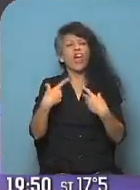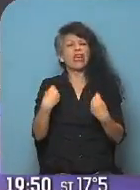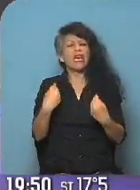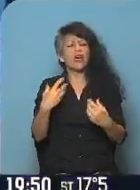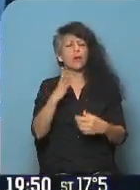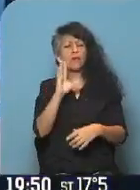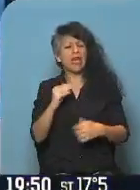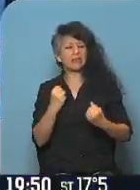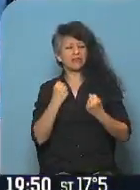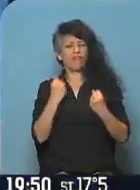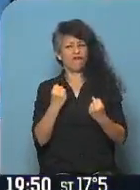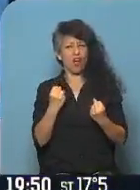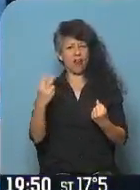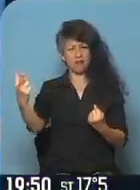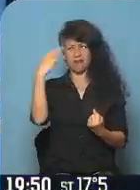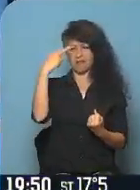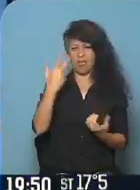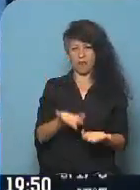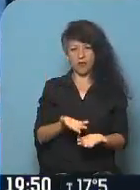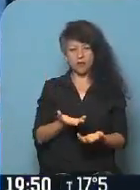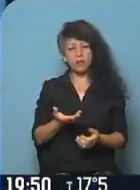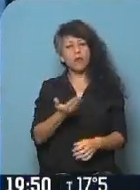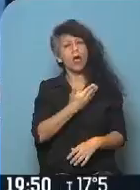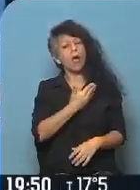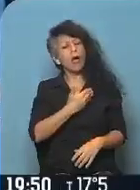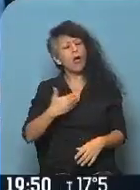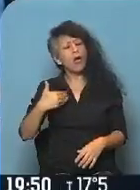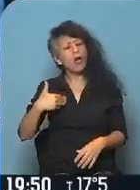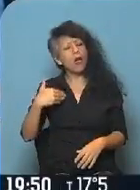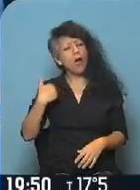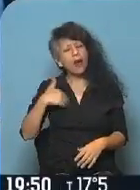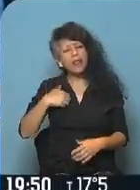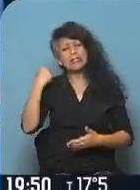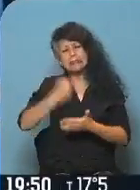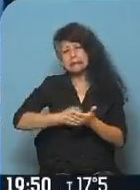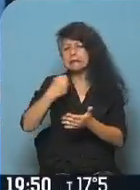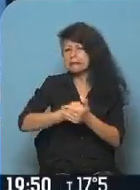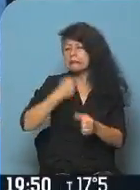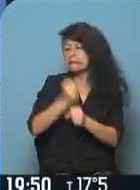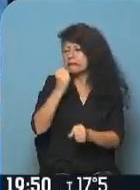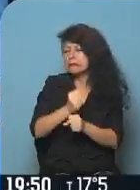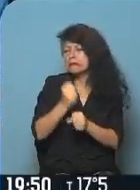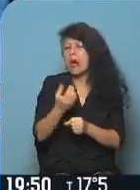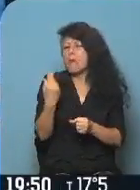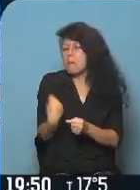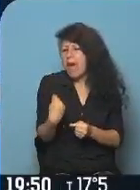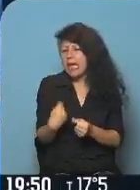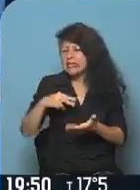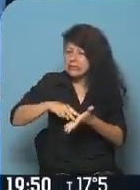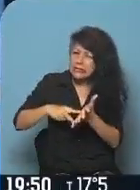país. Argentina está trabajando duramente para recuperarse de épocas en las que